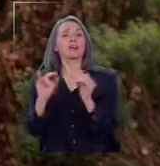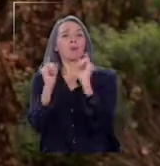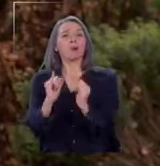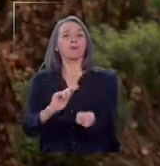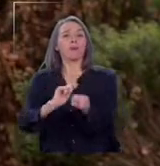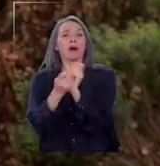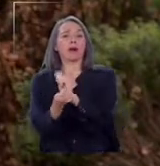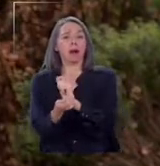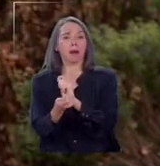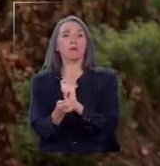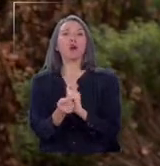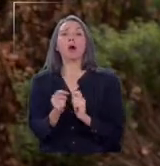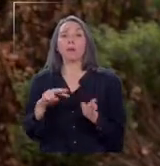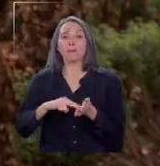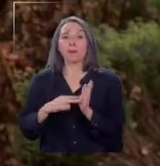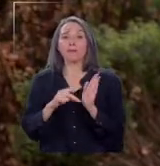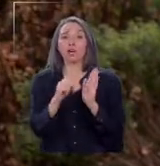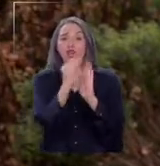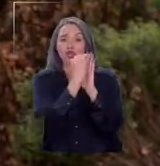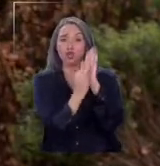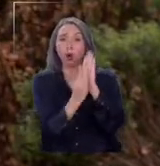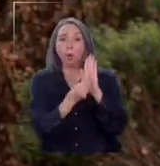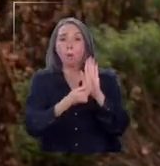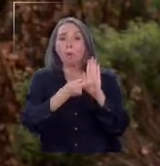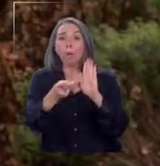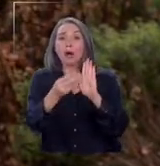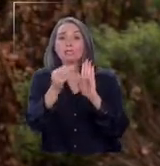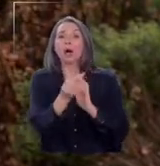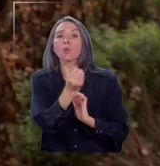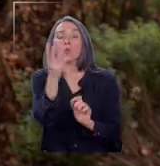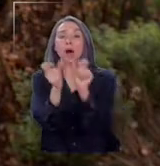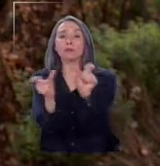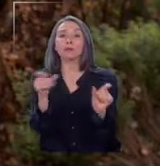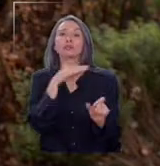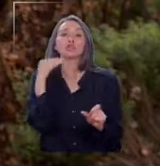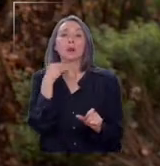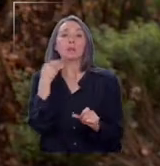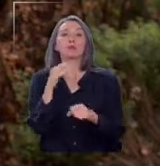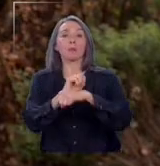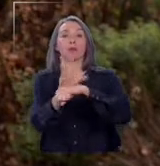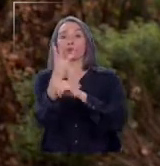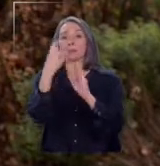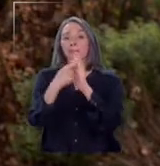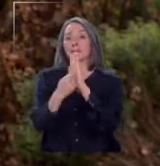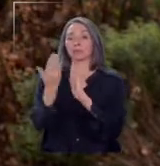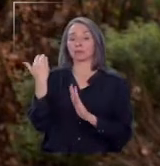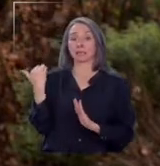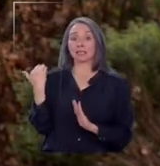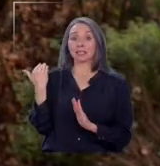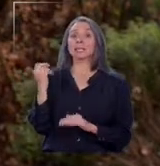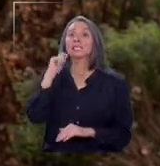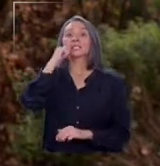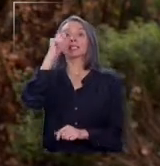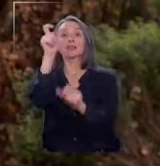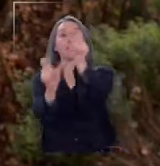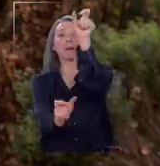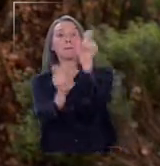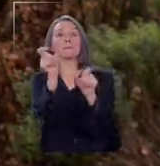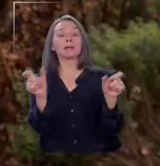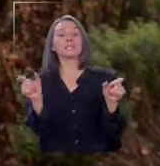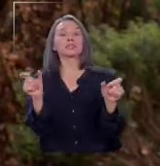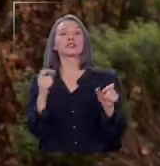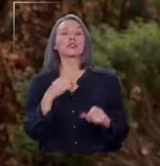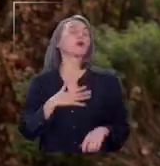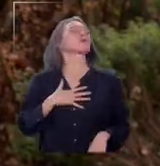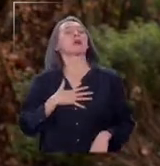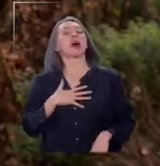mostrar los números reales de fallecidos Durante los últimos TR meses es que las personas tiene una